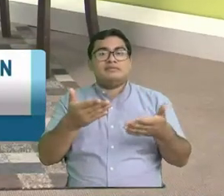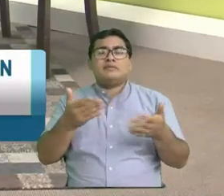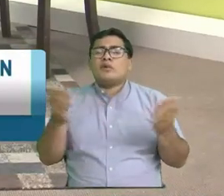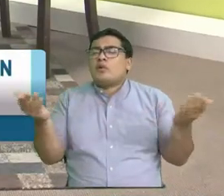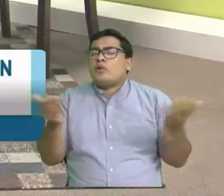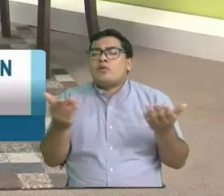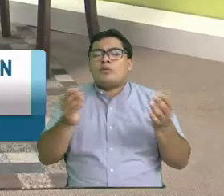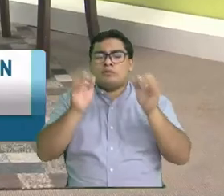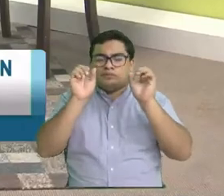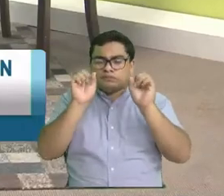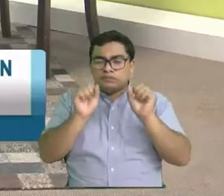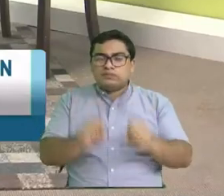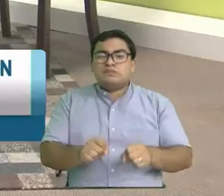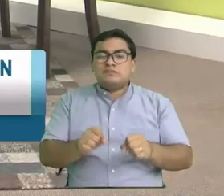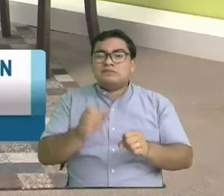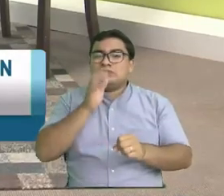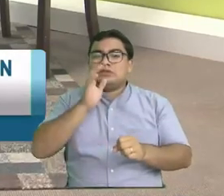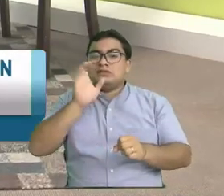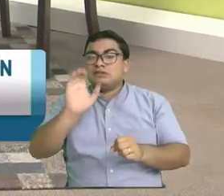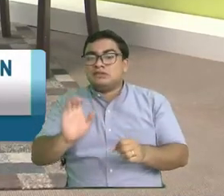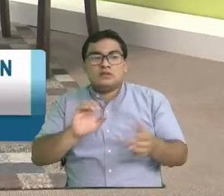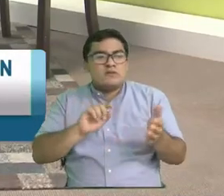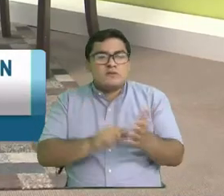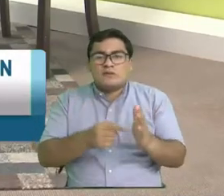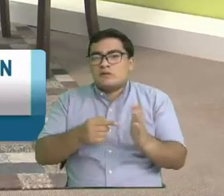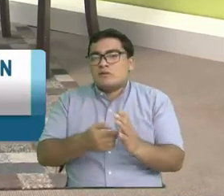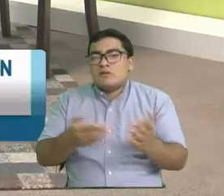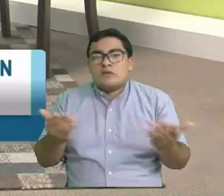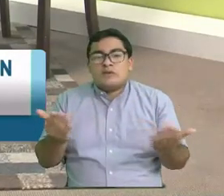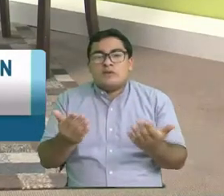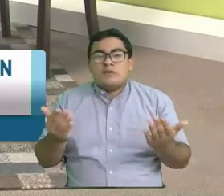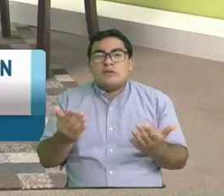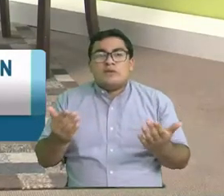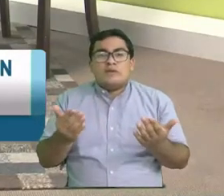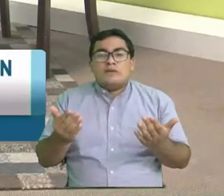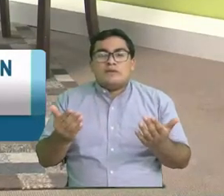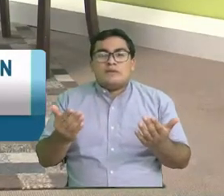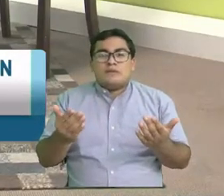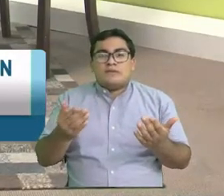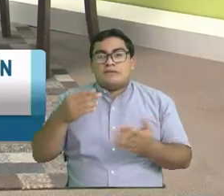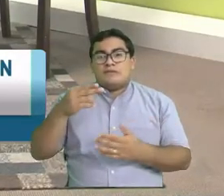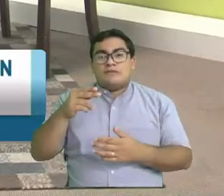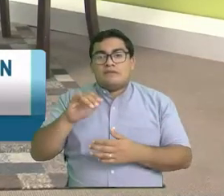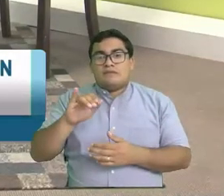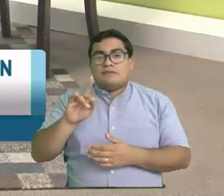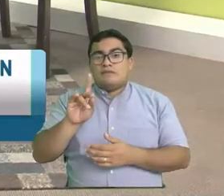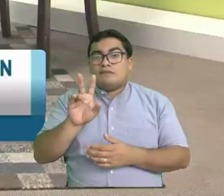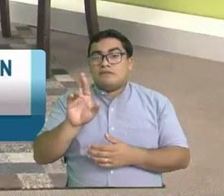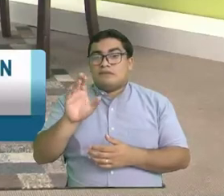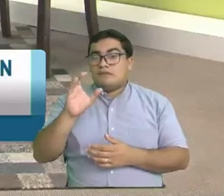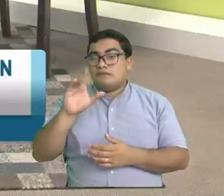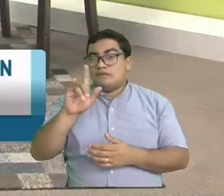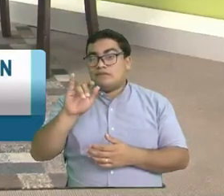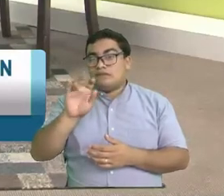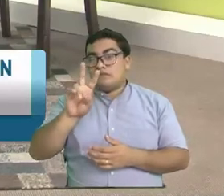ejemplo, para tener a un niño hiperactivo con este síndrome de trastorno,